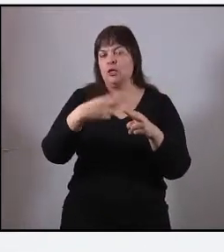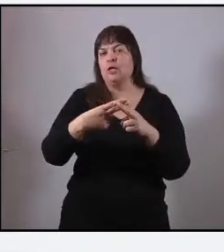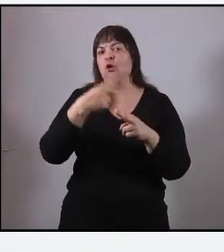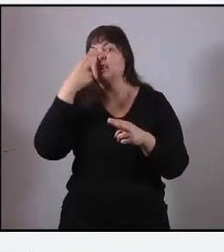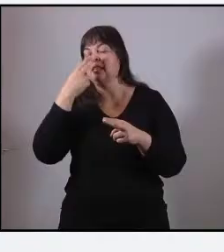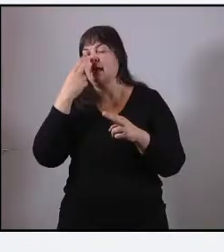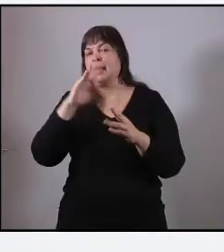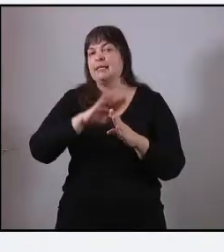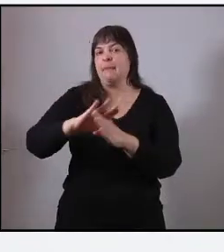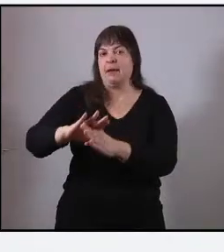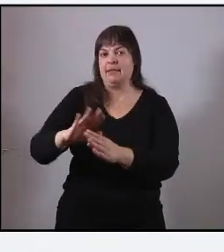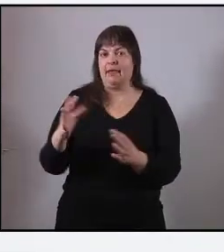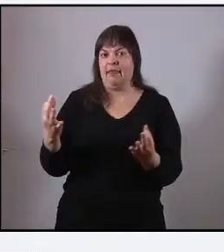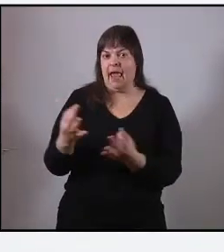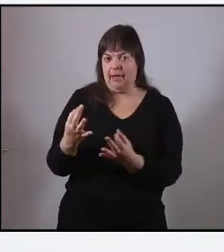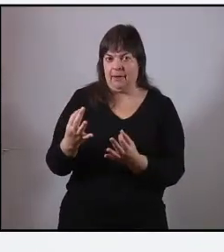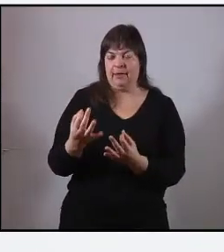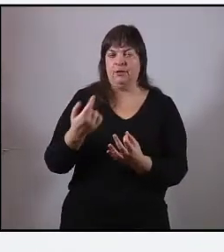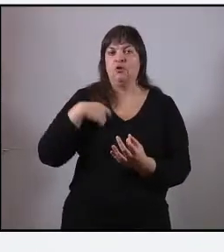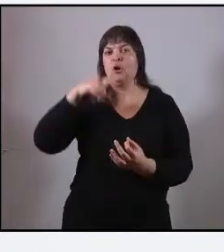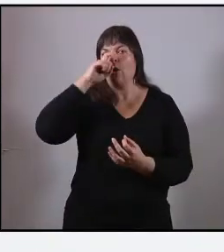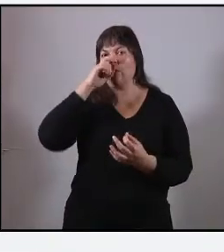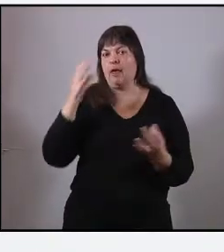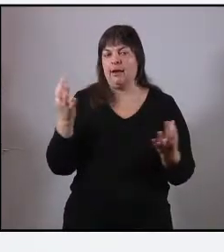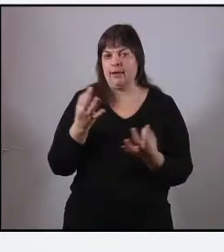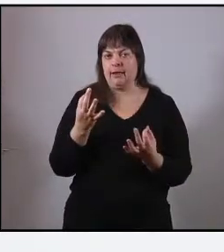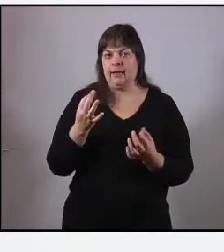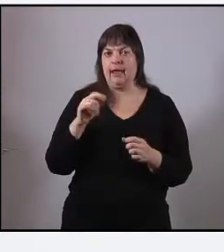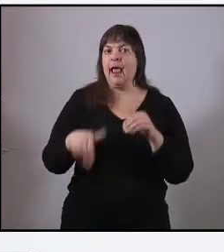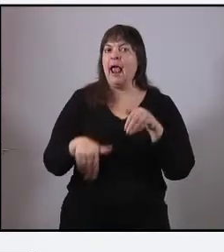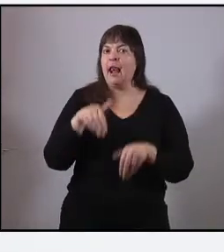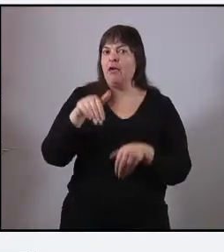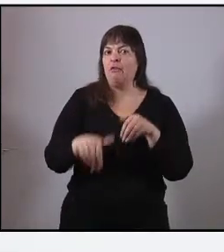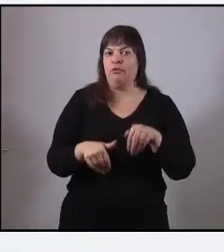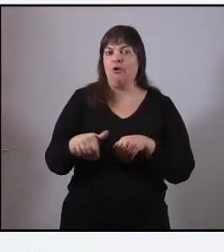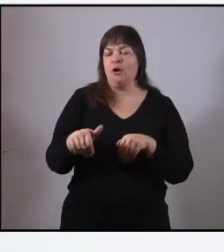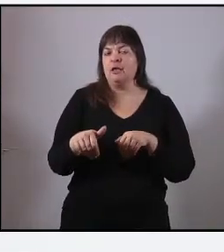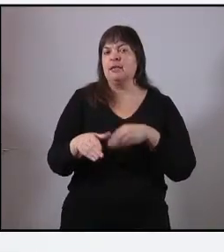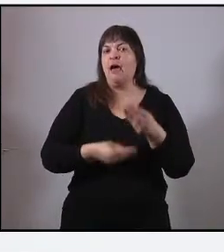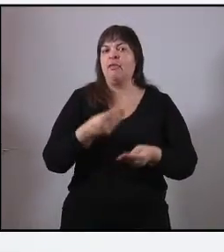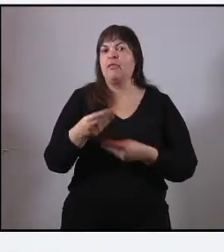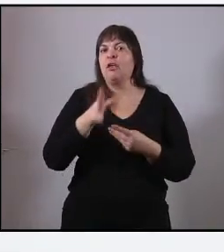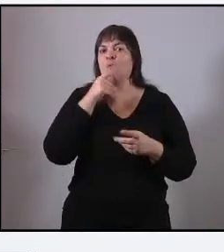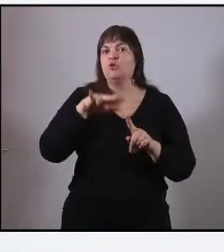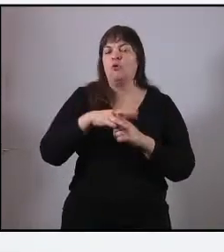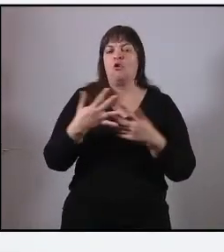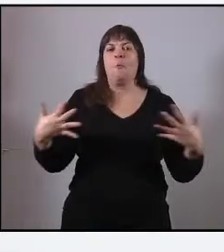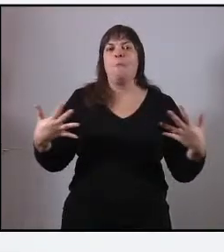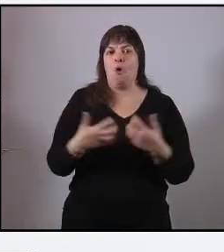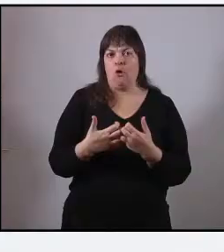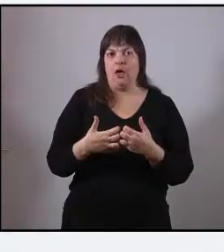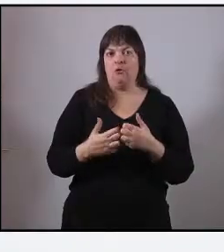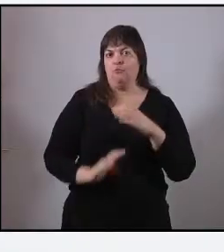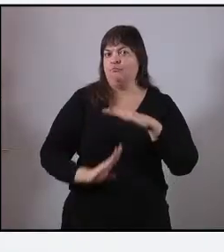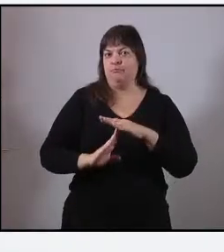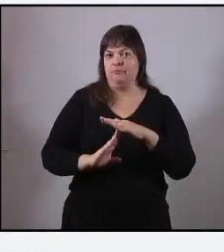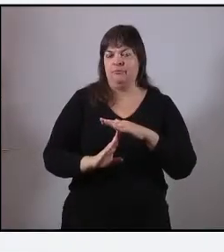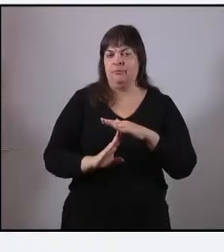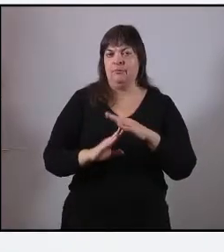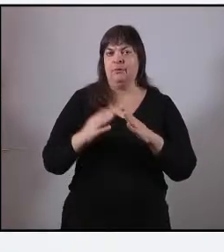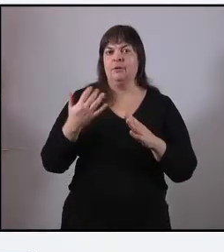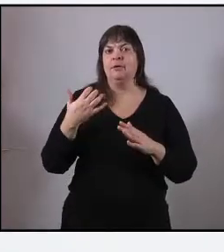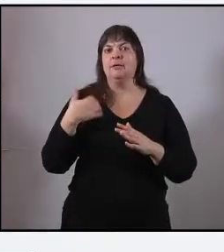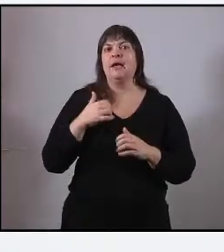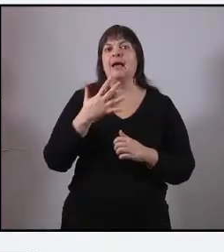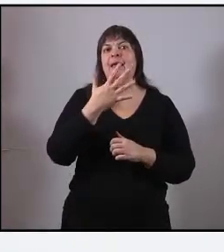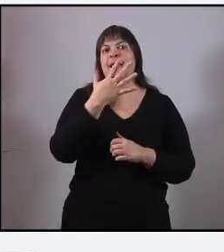lado. Nosotros quiero recordar que convocamos estas elecciones ante una situación de bloqueo, ante la pérdida de más de